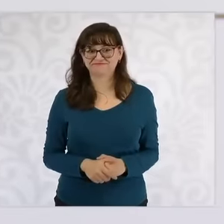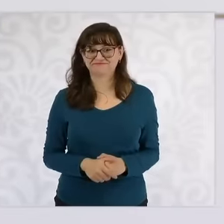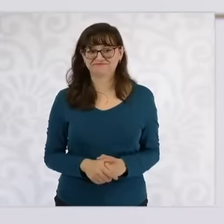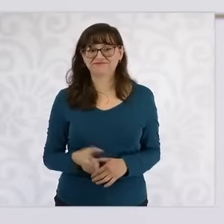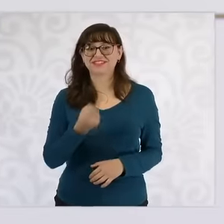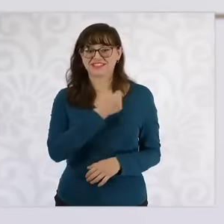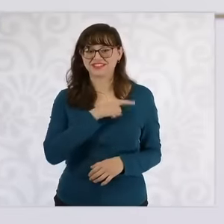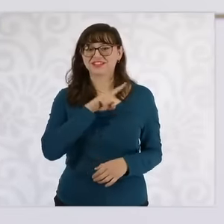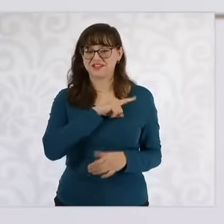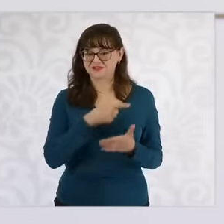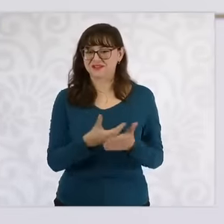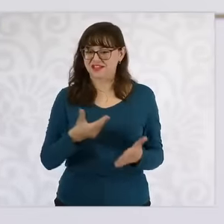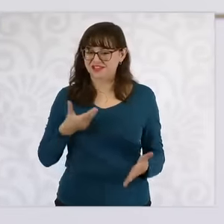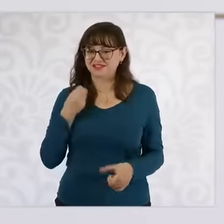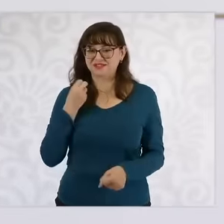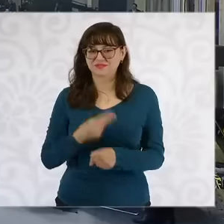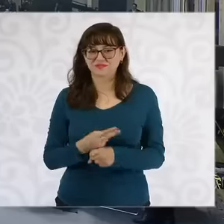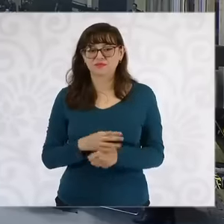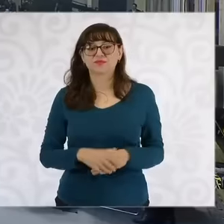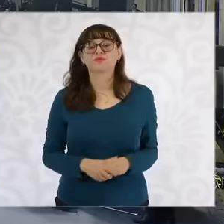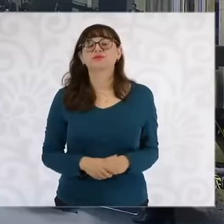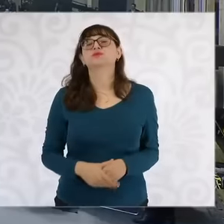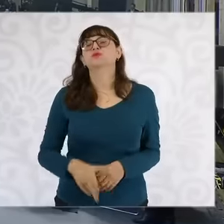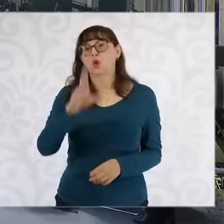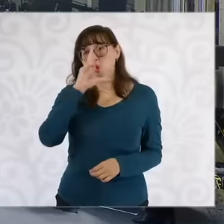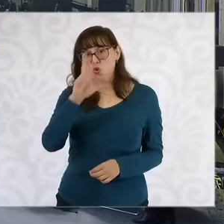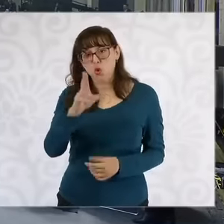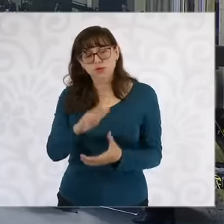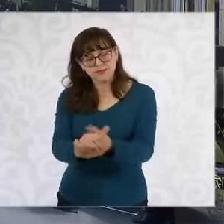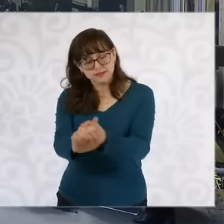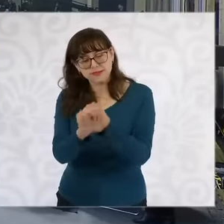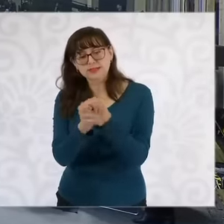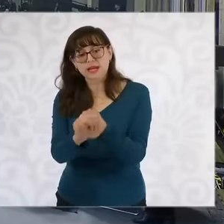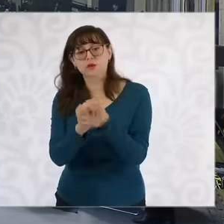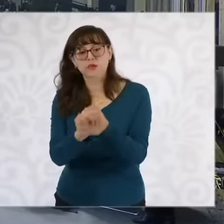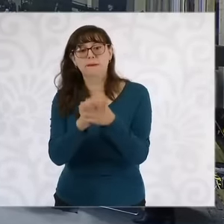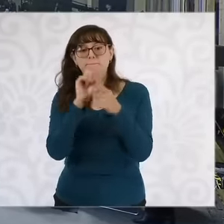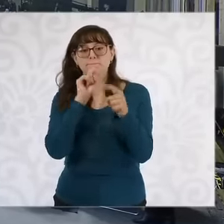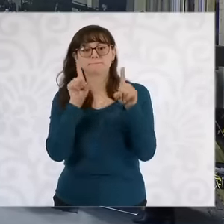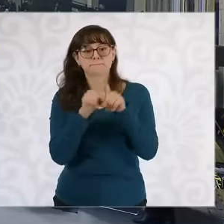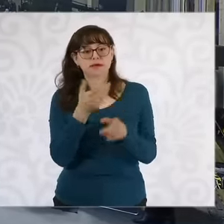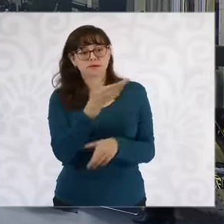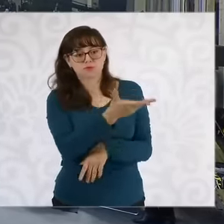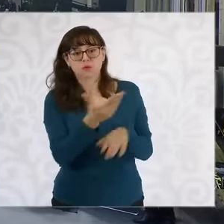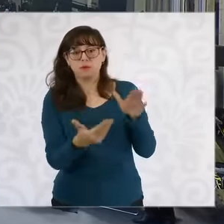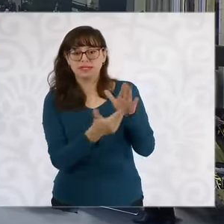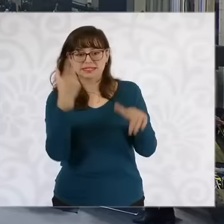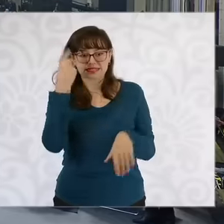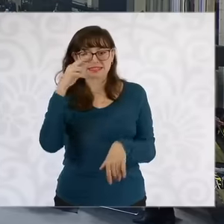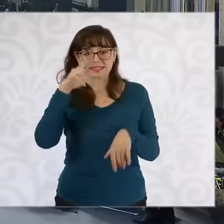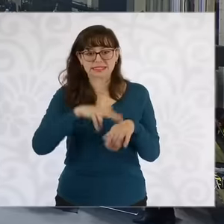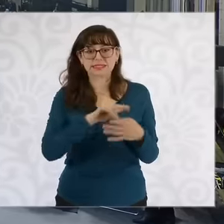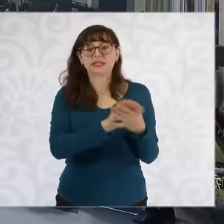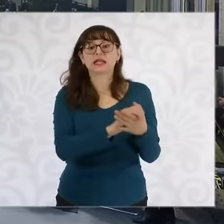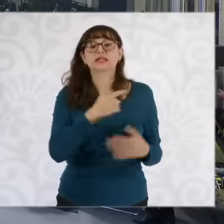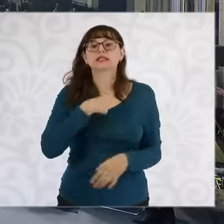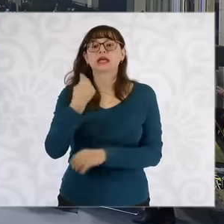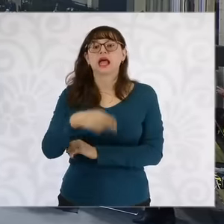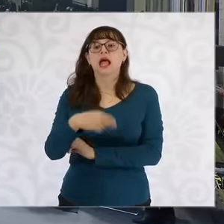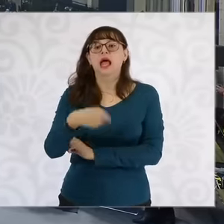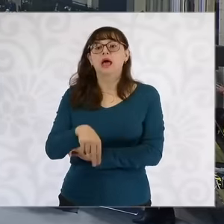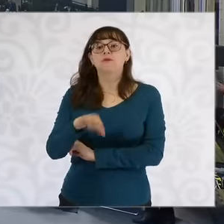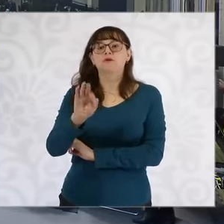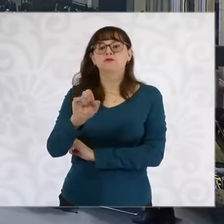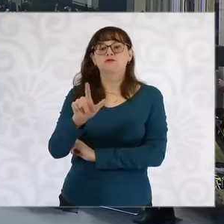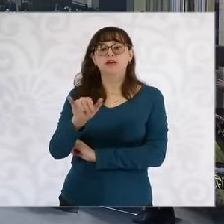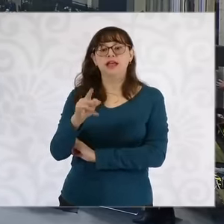Salud preventiva. Es un honor saludar a la presidenta. Gracias. Y a toda su mesa directiva. Mi nombre es Ricardo Felipe Ramírez, de Radio